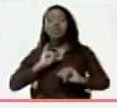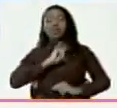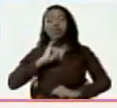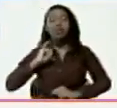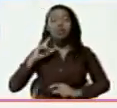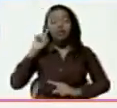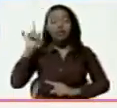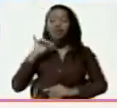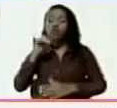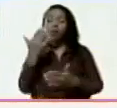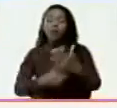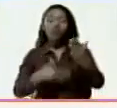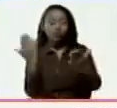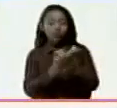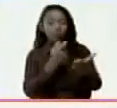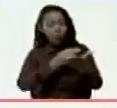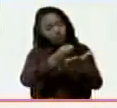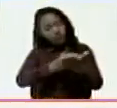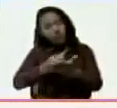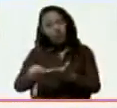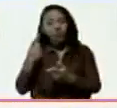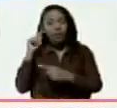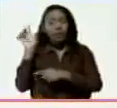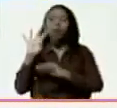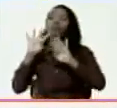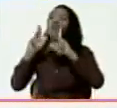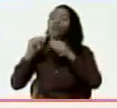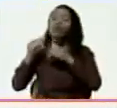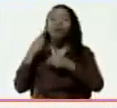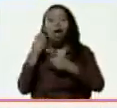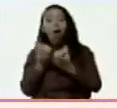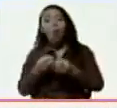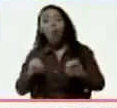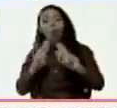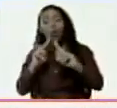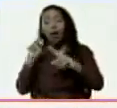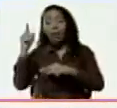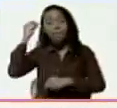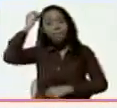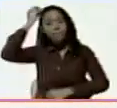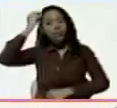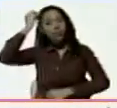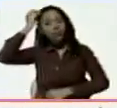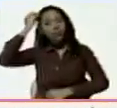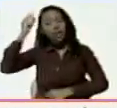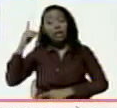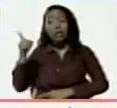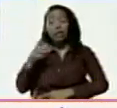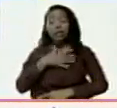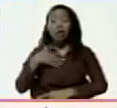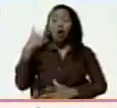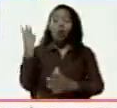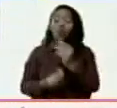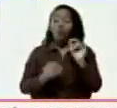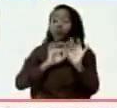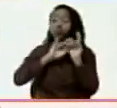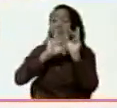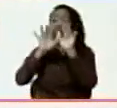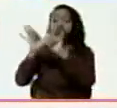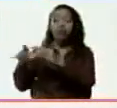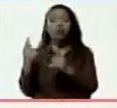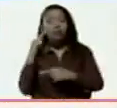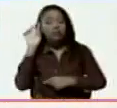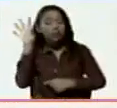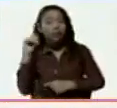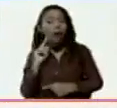relatores de las naciones unidas están pensando incluso que esta emigración por deportación